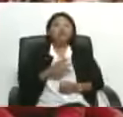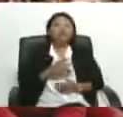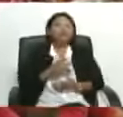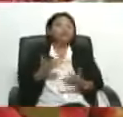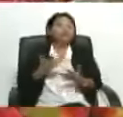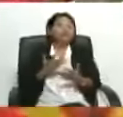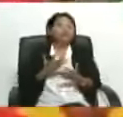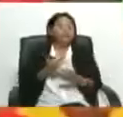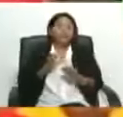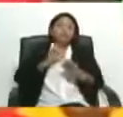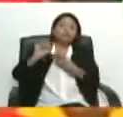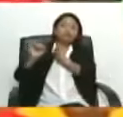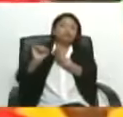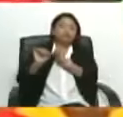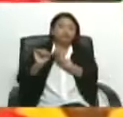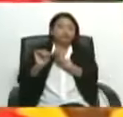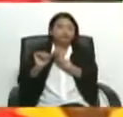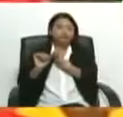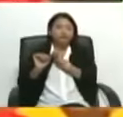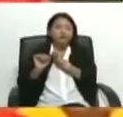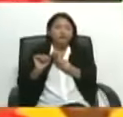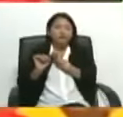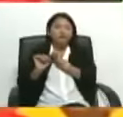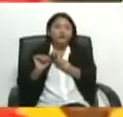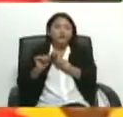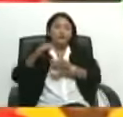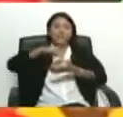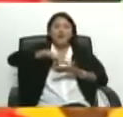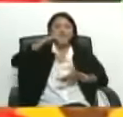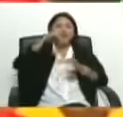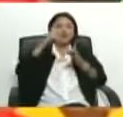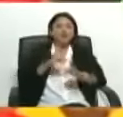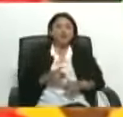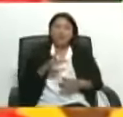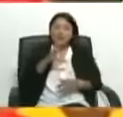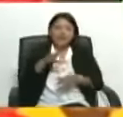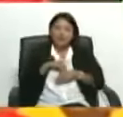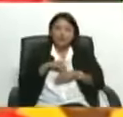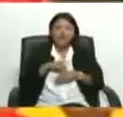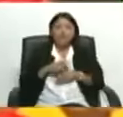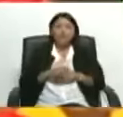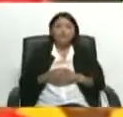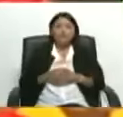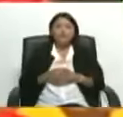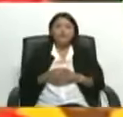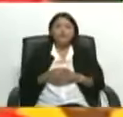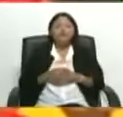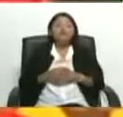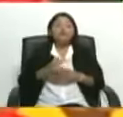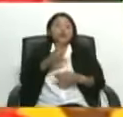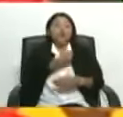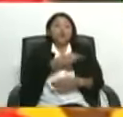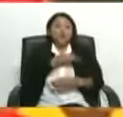Rechazar el laudo arbitral de París. Acompañar el acuerdo de Ginebra.